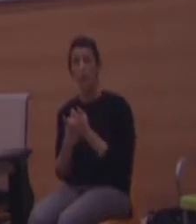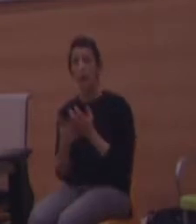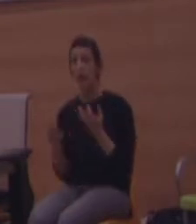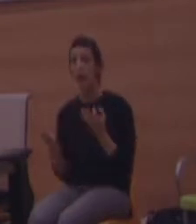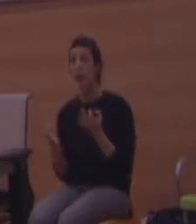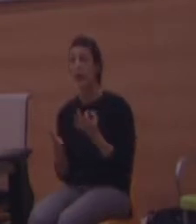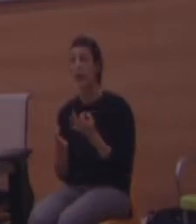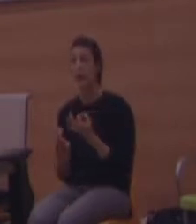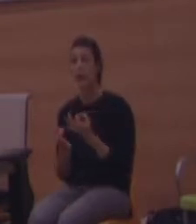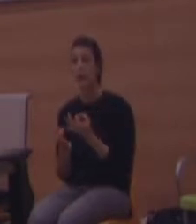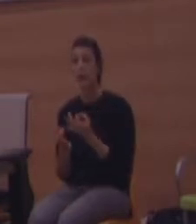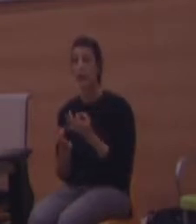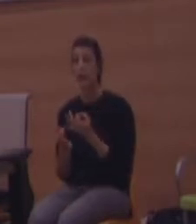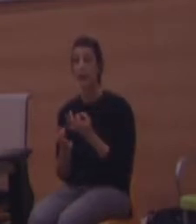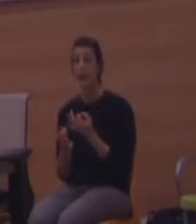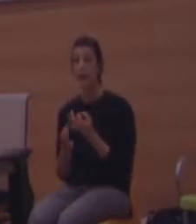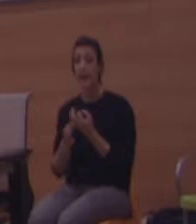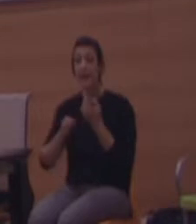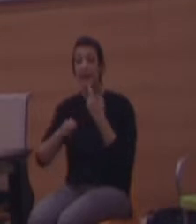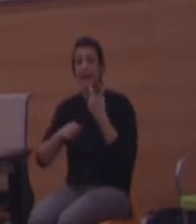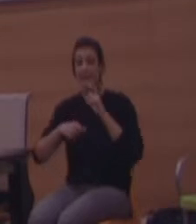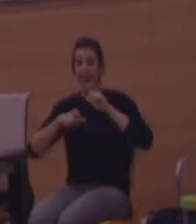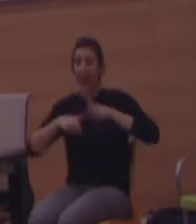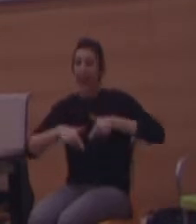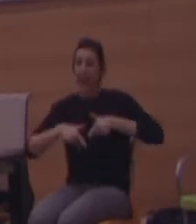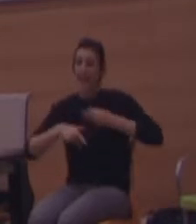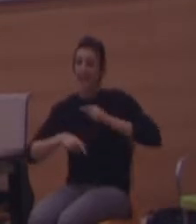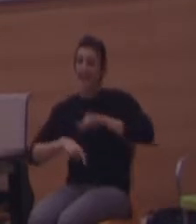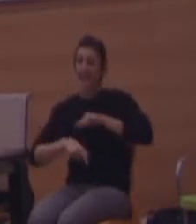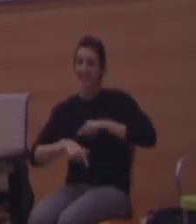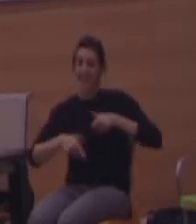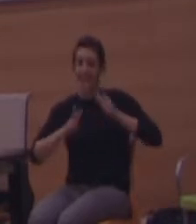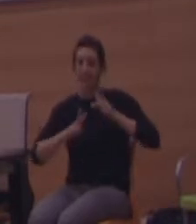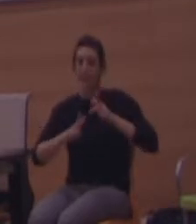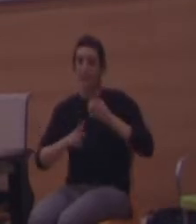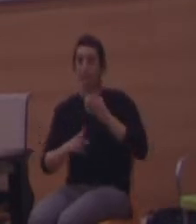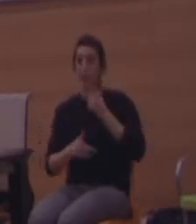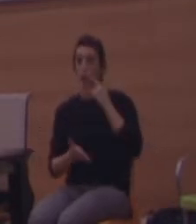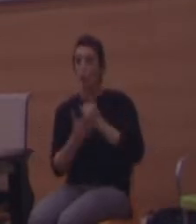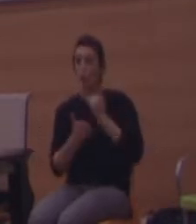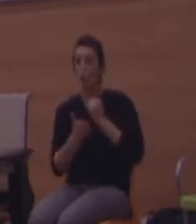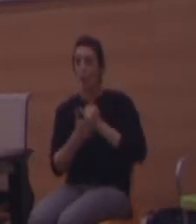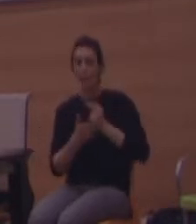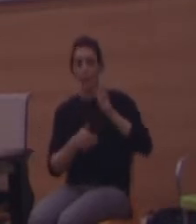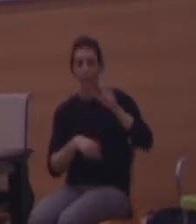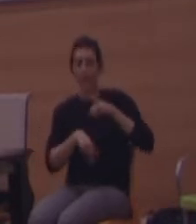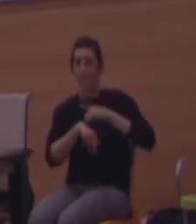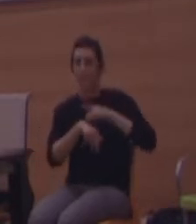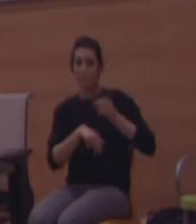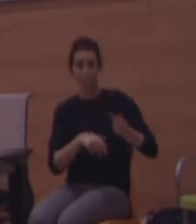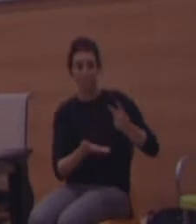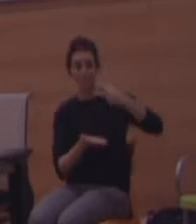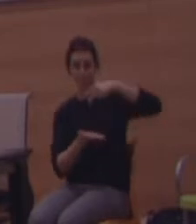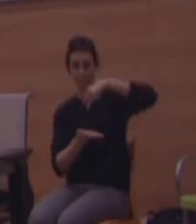que la descarga es efectiva realmente? Pues comprobando en bipedestación, comprobando que la lesión está